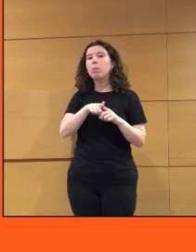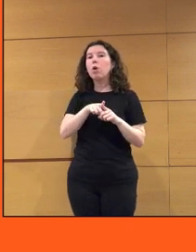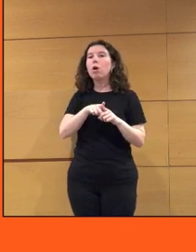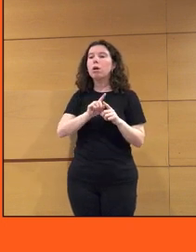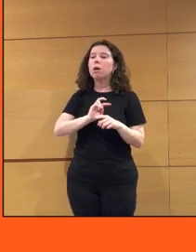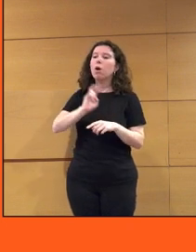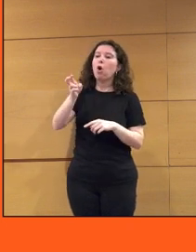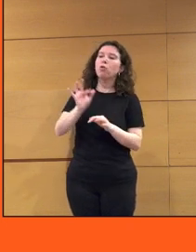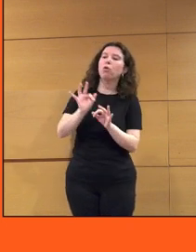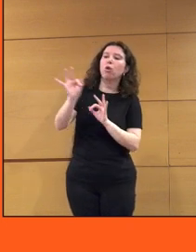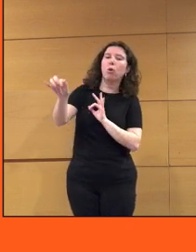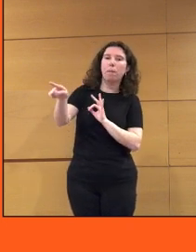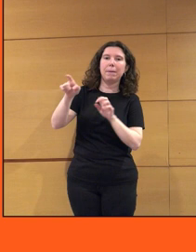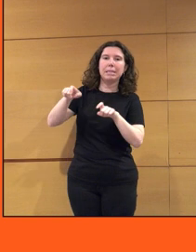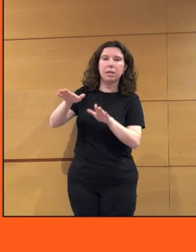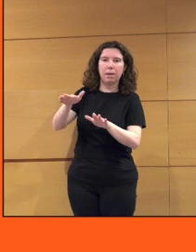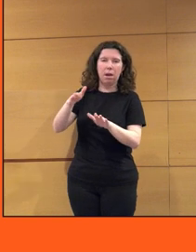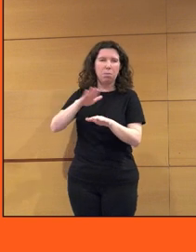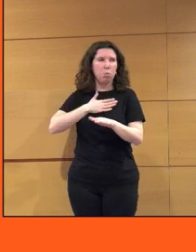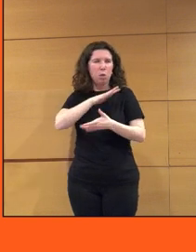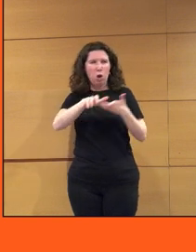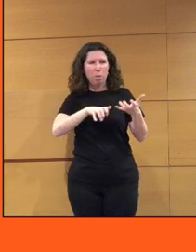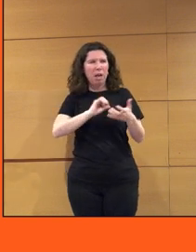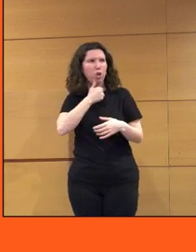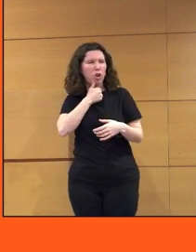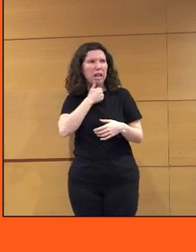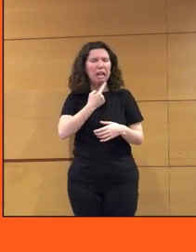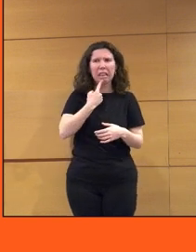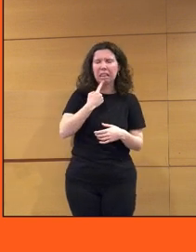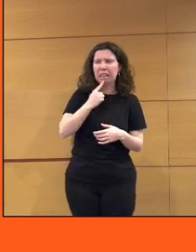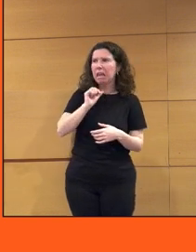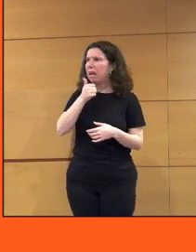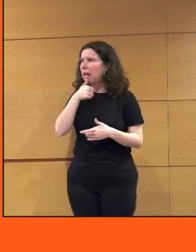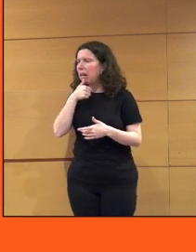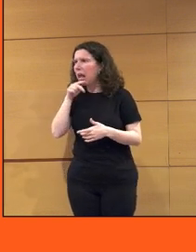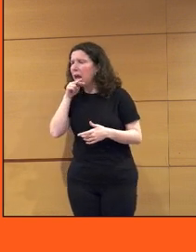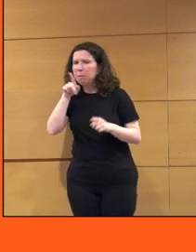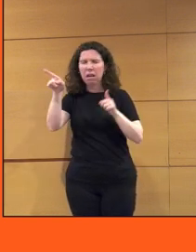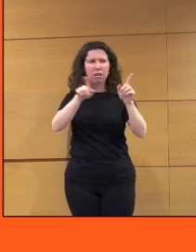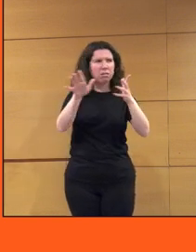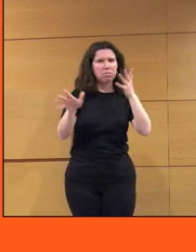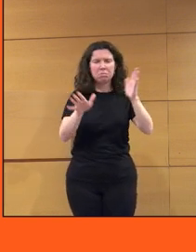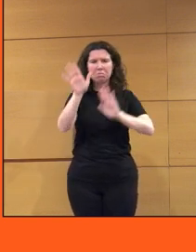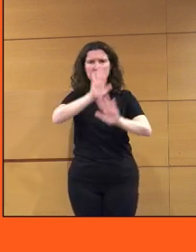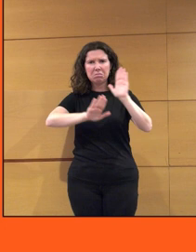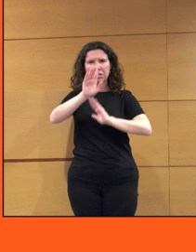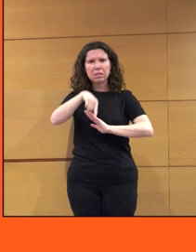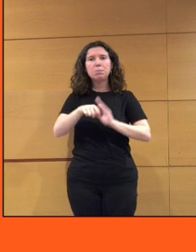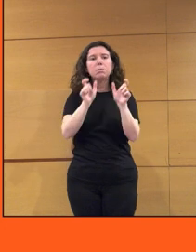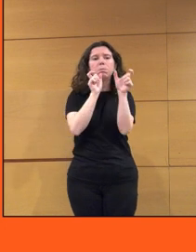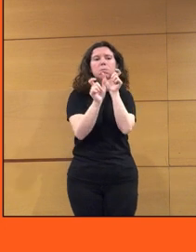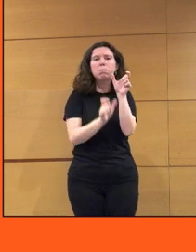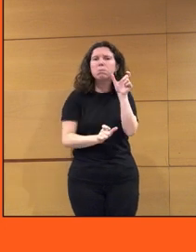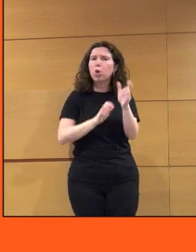quién es el sujeto y quién es el objeto de la oración, y también algunos ítems de vocabulario complicados, por